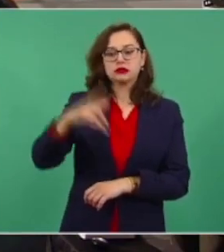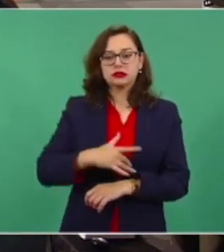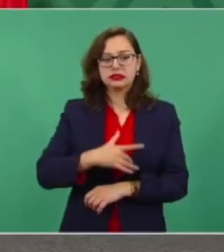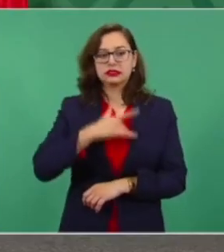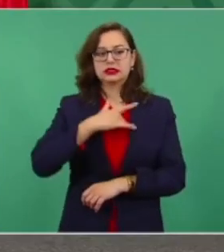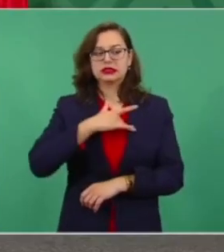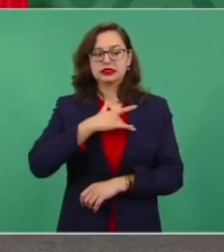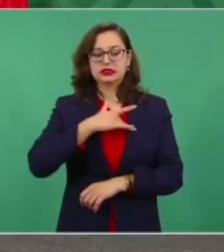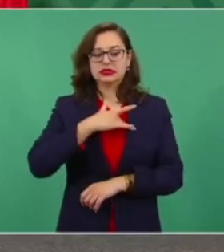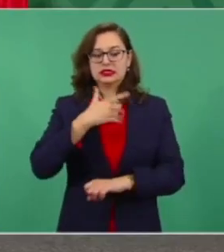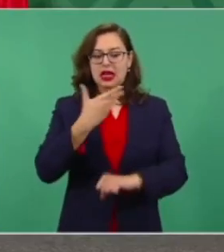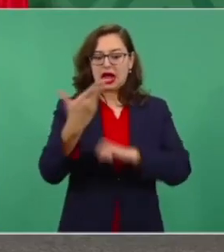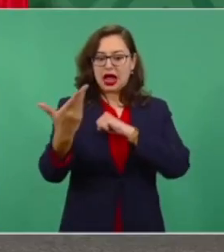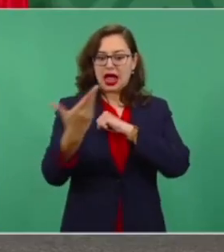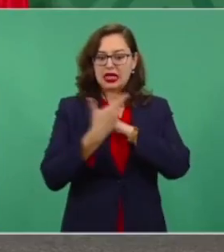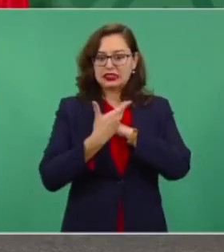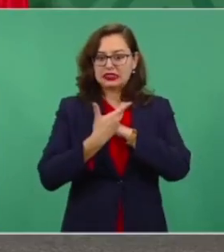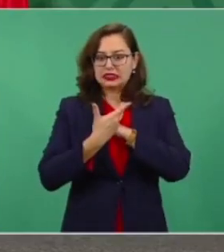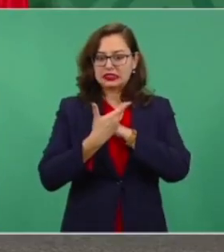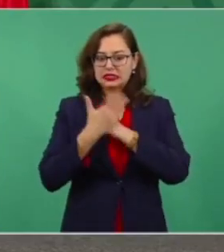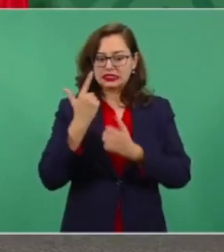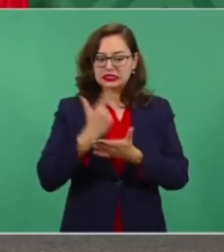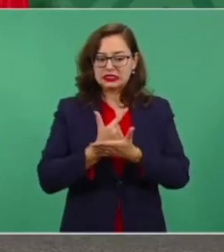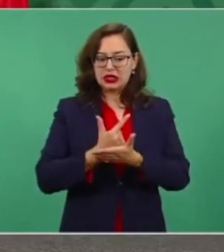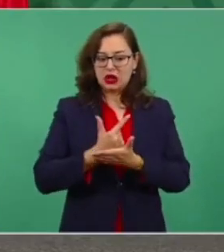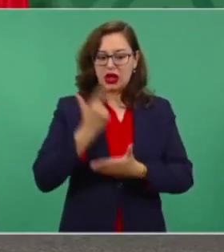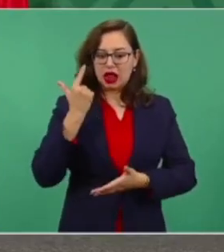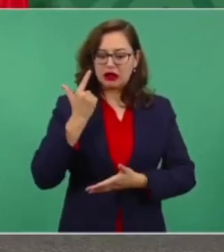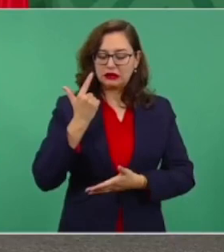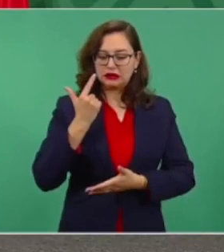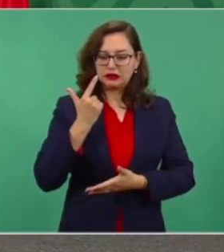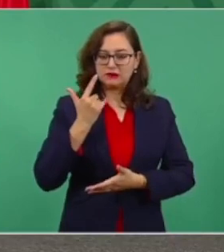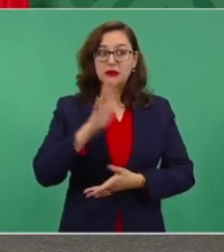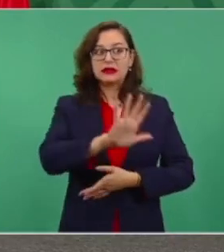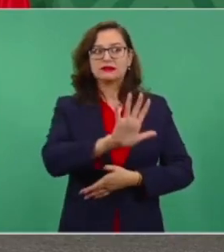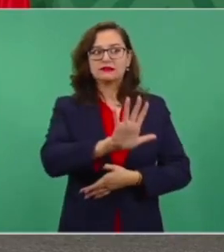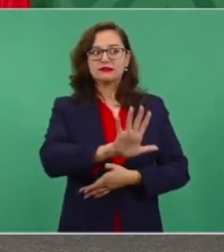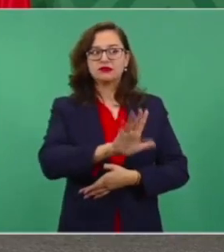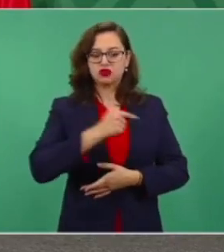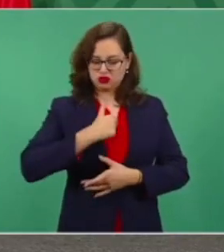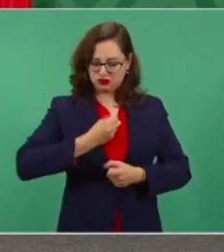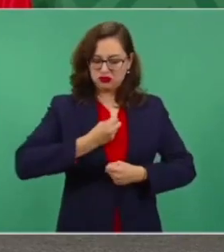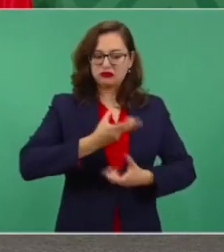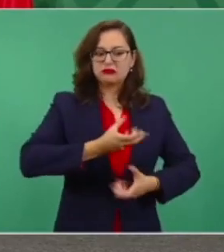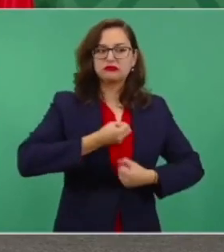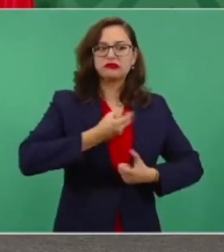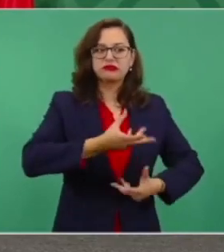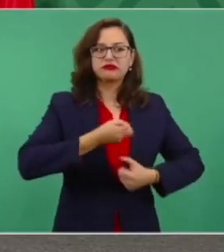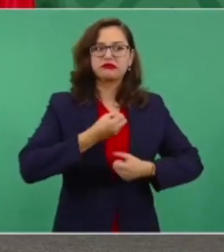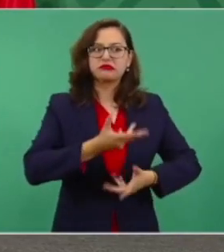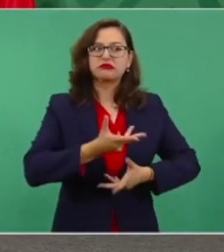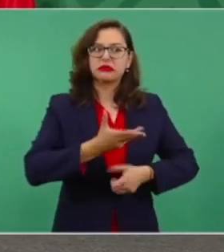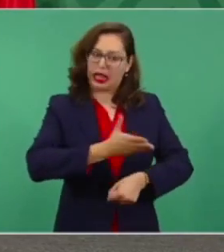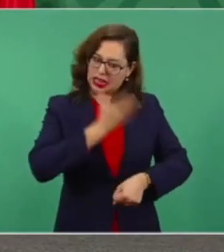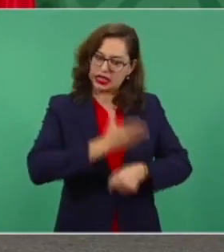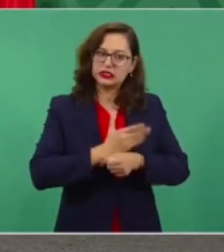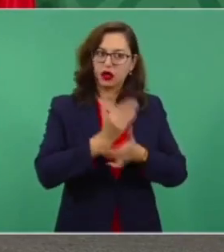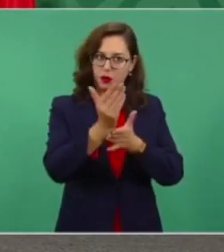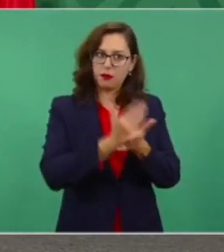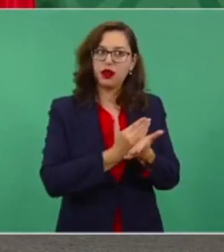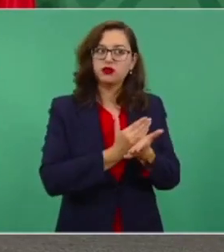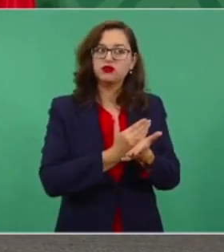una reducción de su pena a cambio de informar